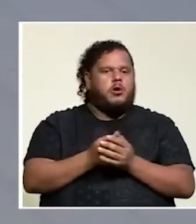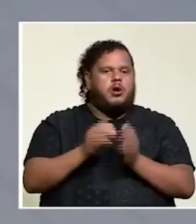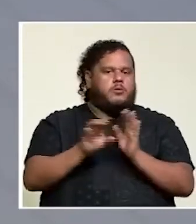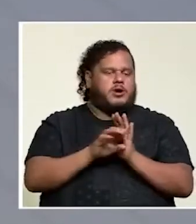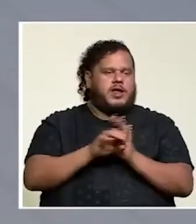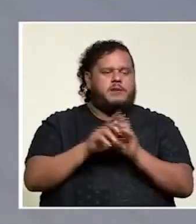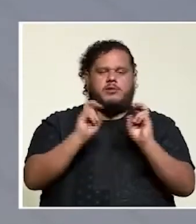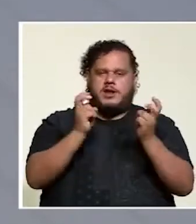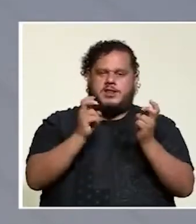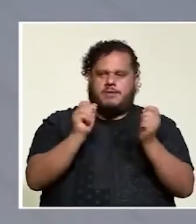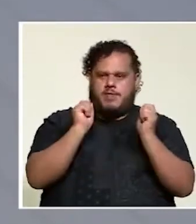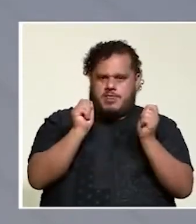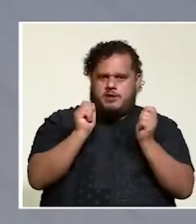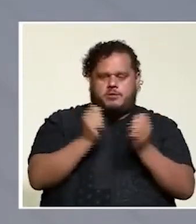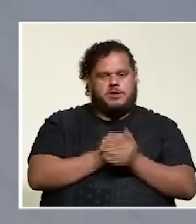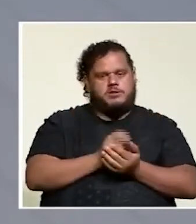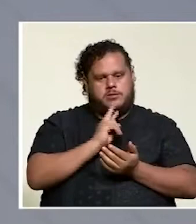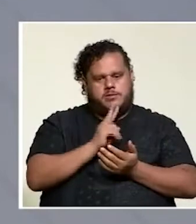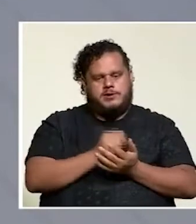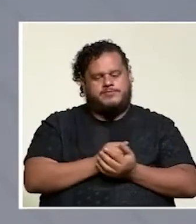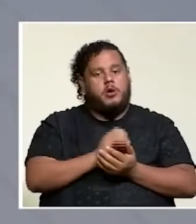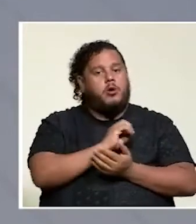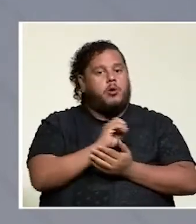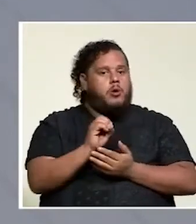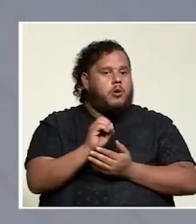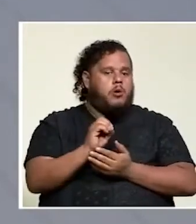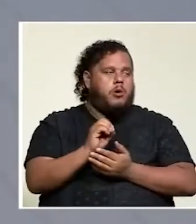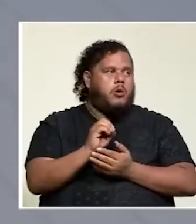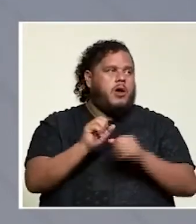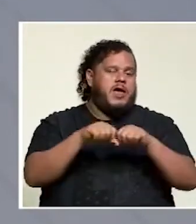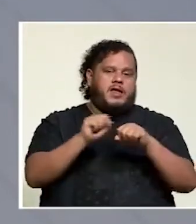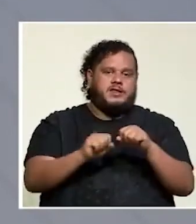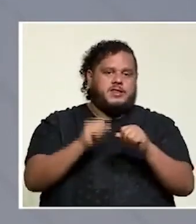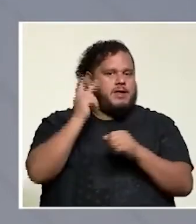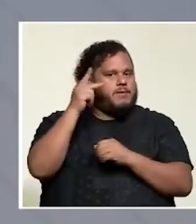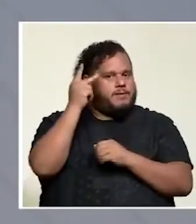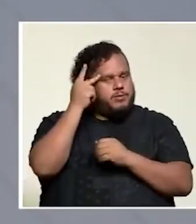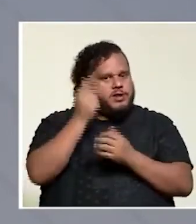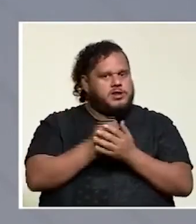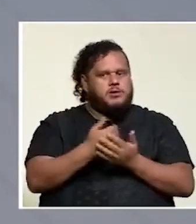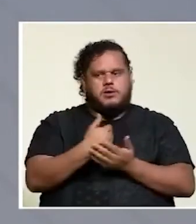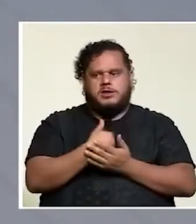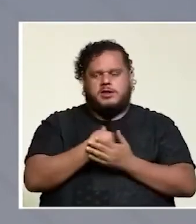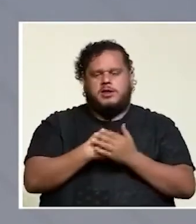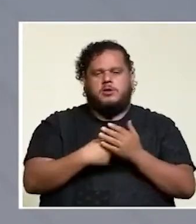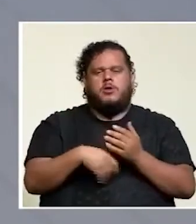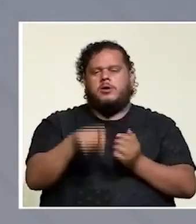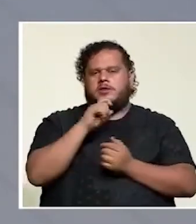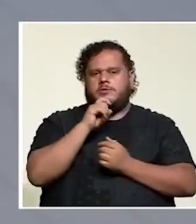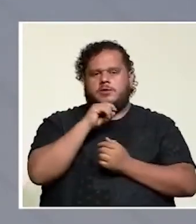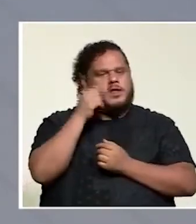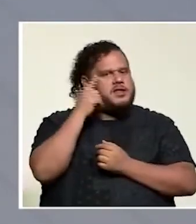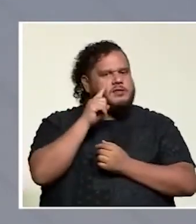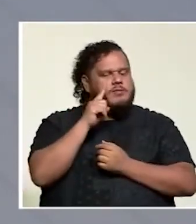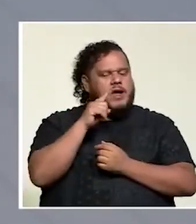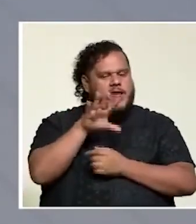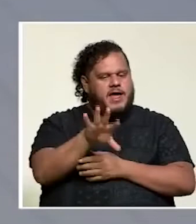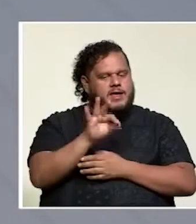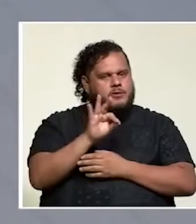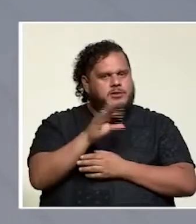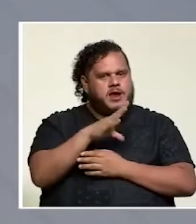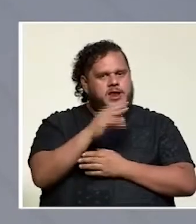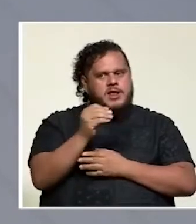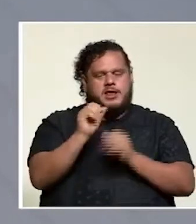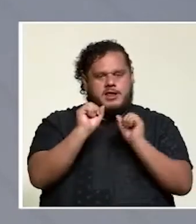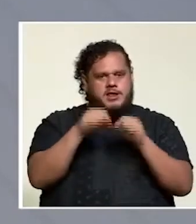ejemplo, en el tema de educación, ¿verdad? O el sistema político ha tenido dificultades para encontrar y